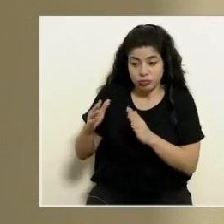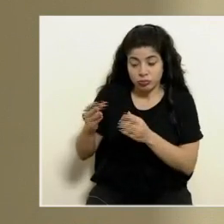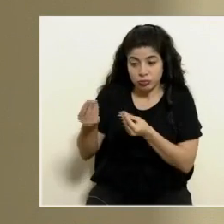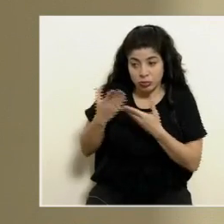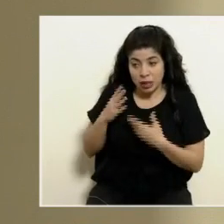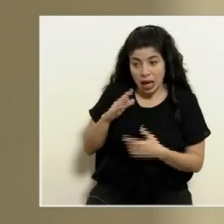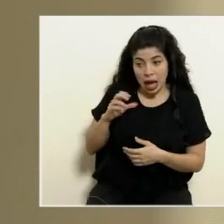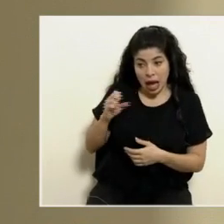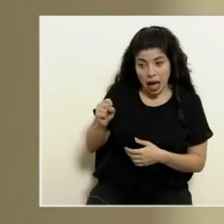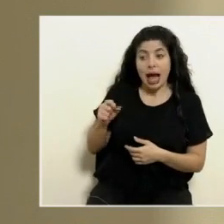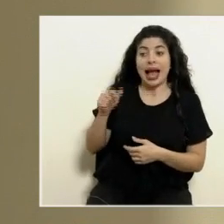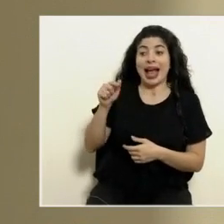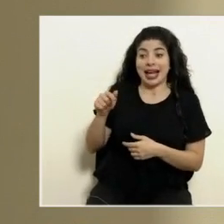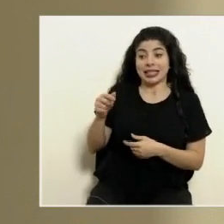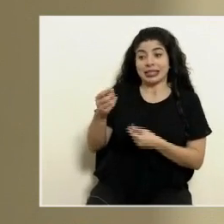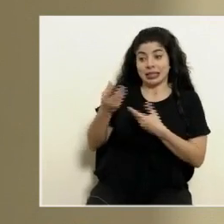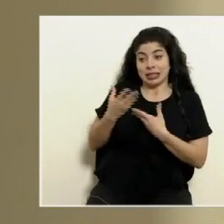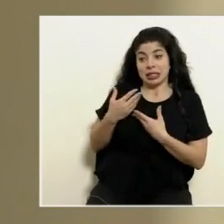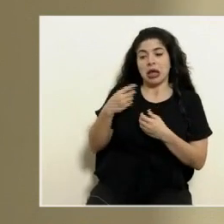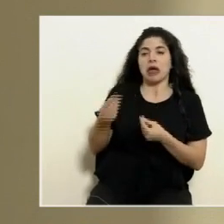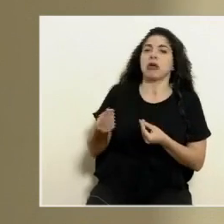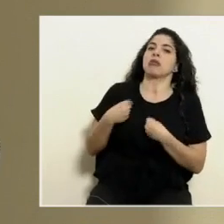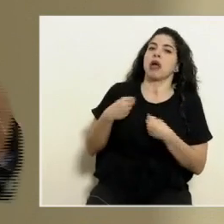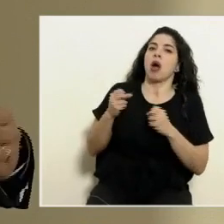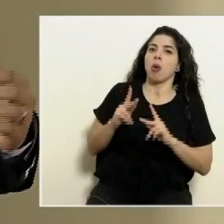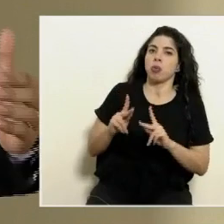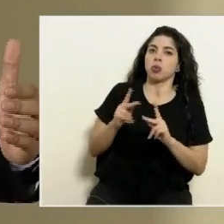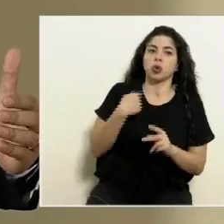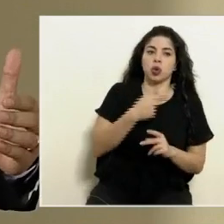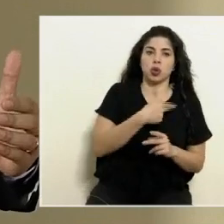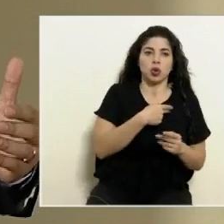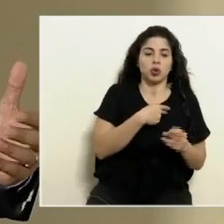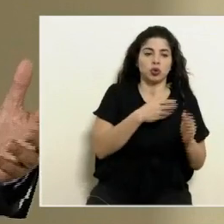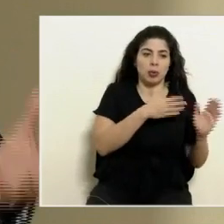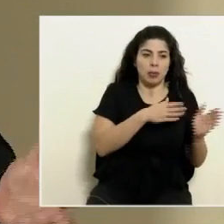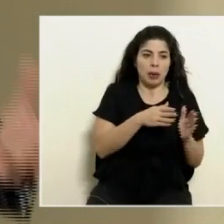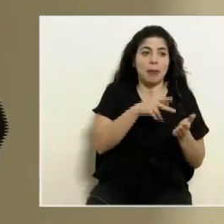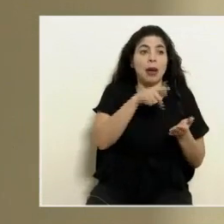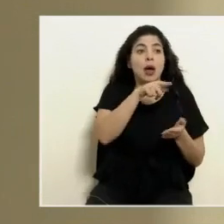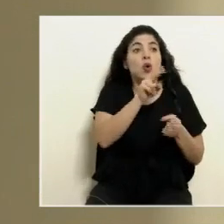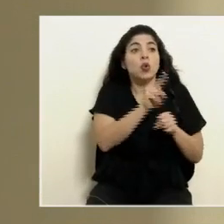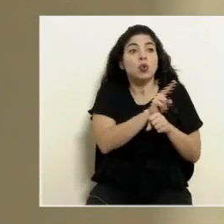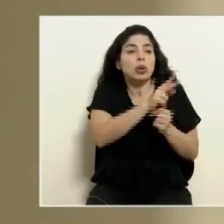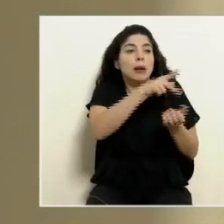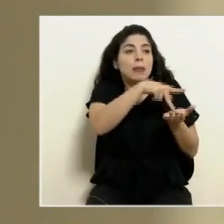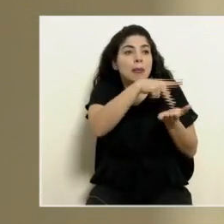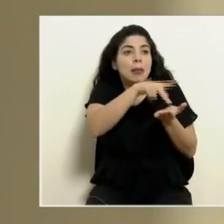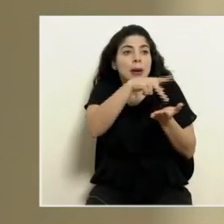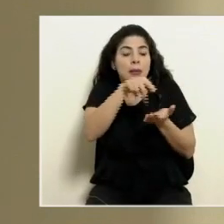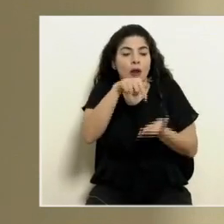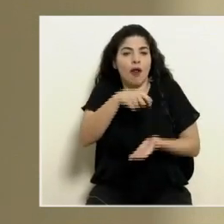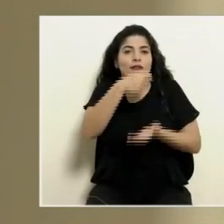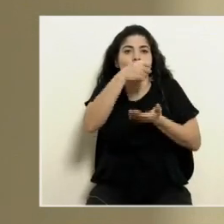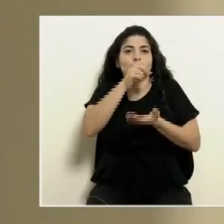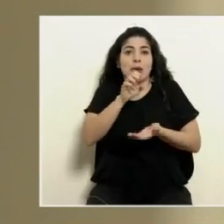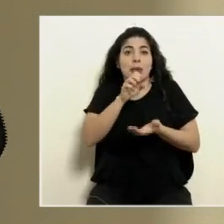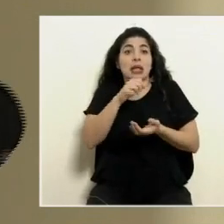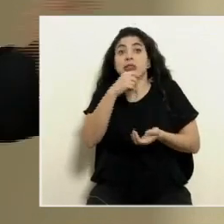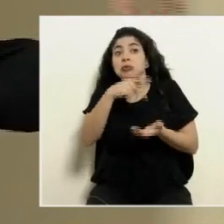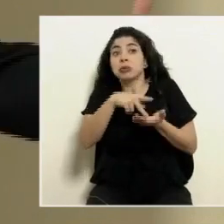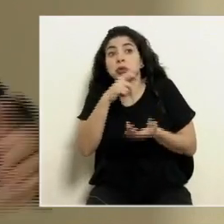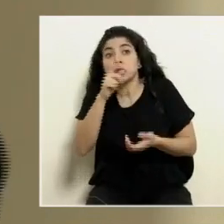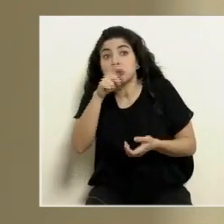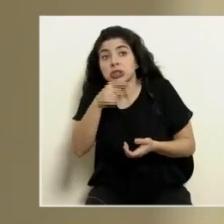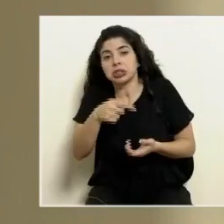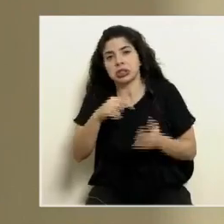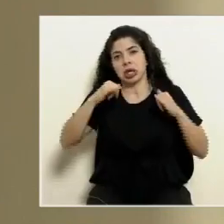haga la caja y esa reserva nos debería permitir saldar lo que se use y regresar al fondo de emergencia lo que no se ocupe